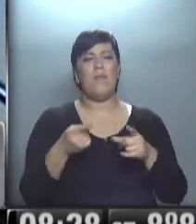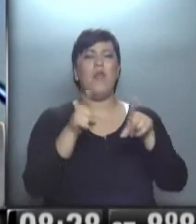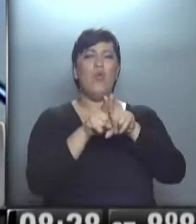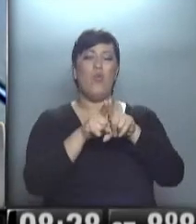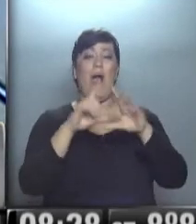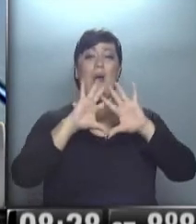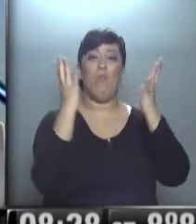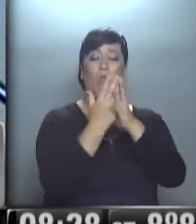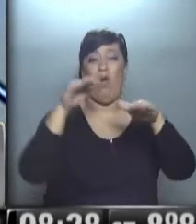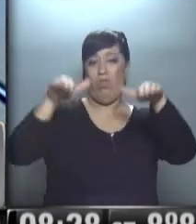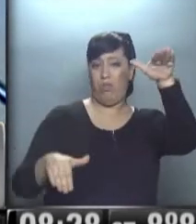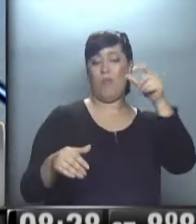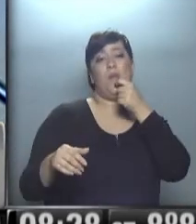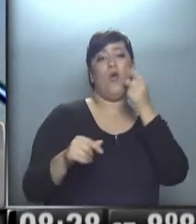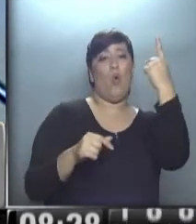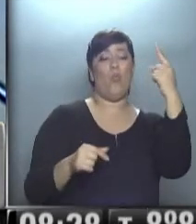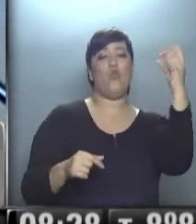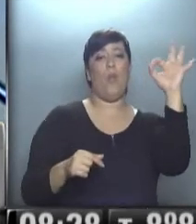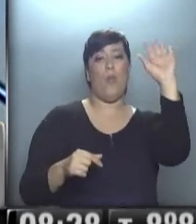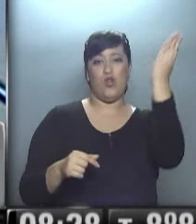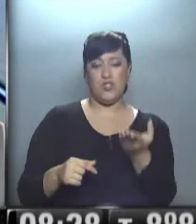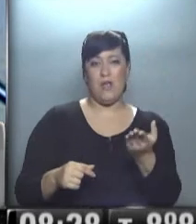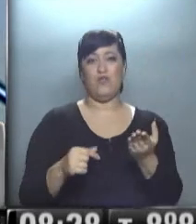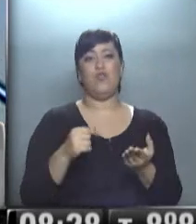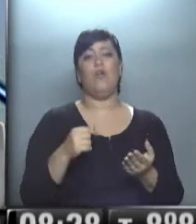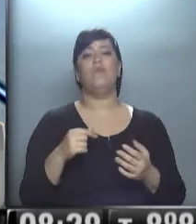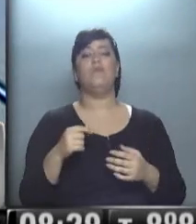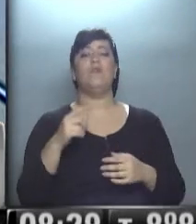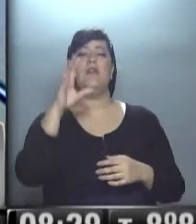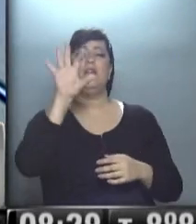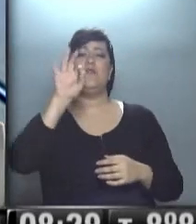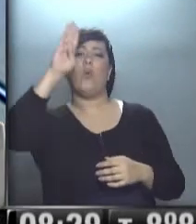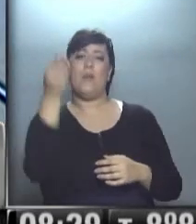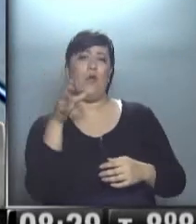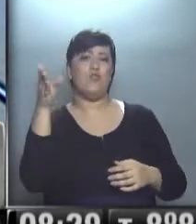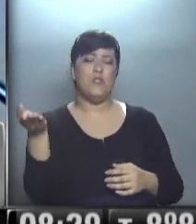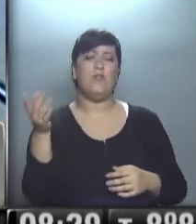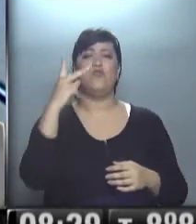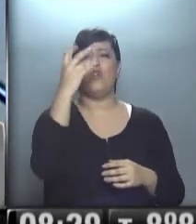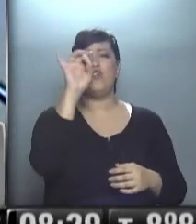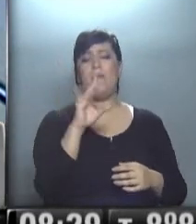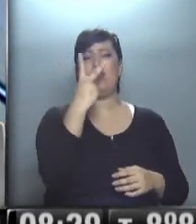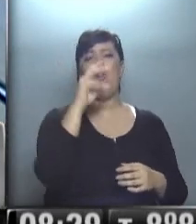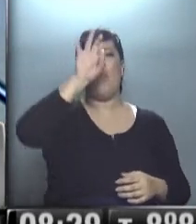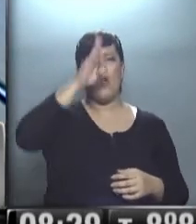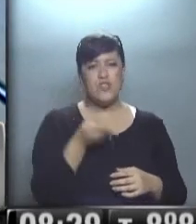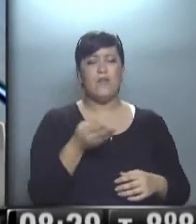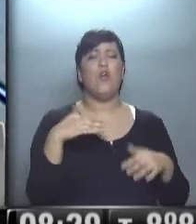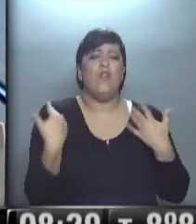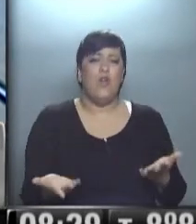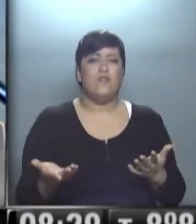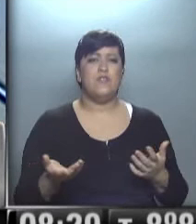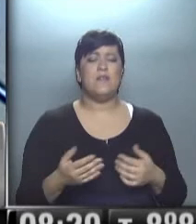mundo si el 1% de la población concentra el 47 por ciento del ingreso y el 50% restante tan sólo el 2% entonces